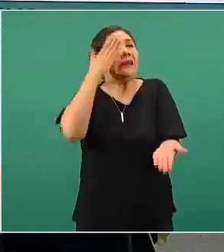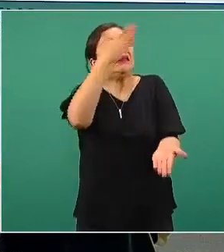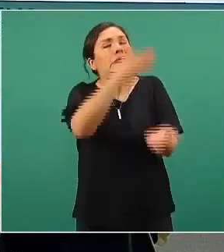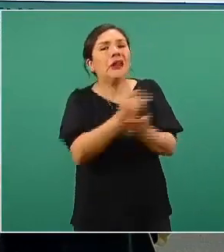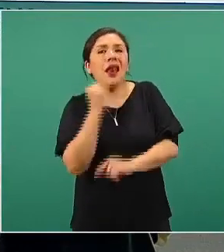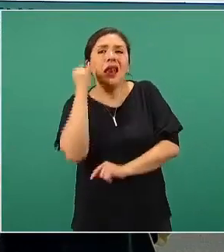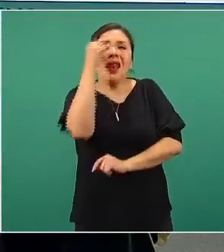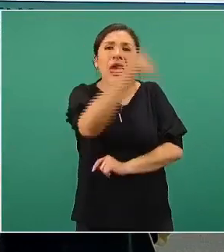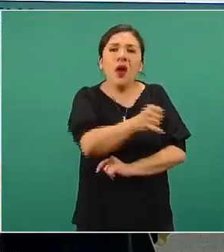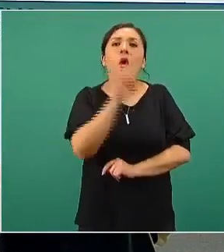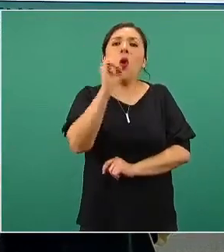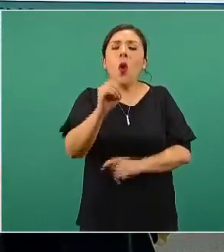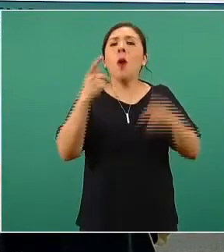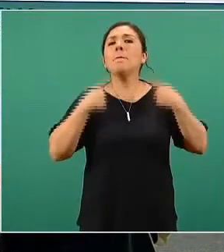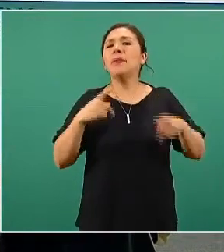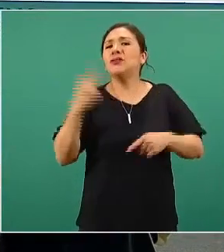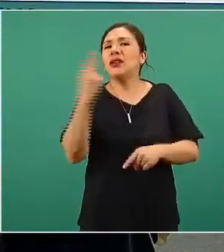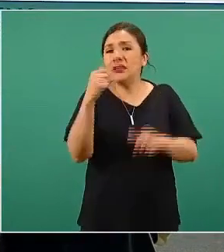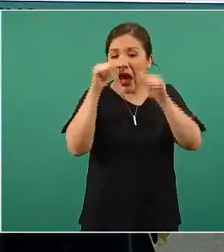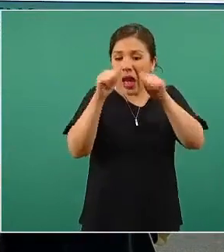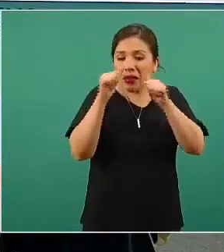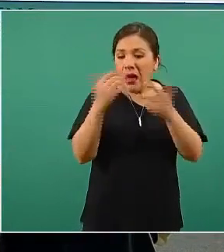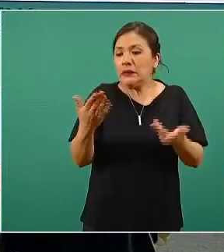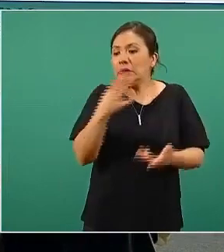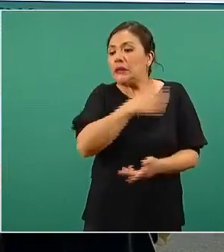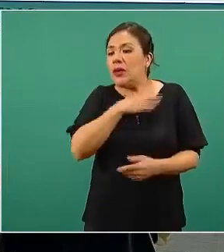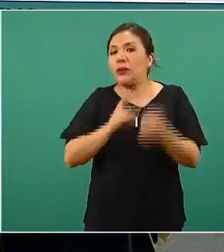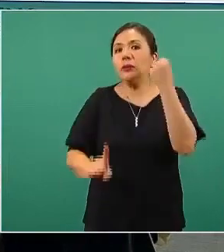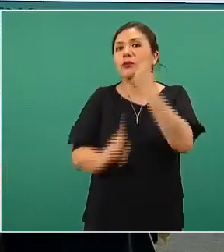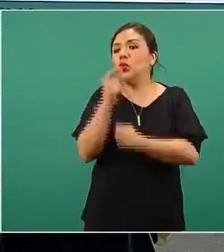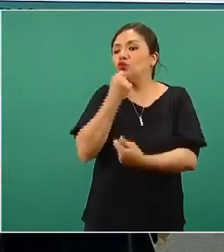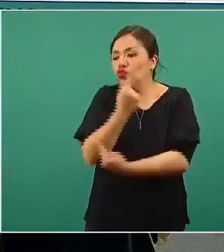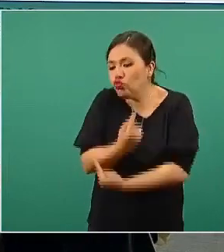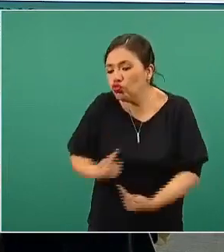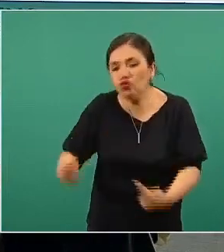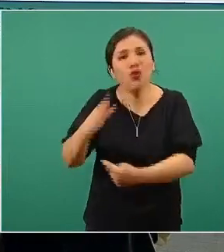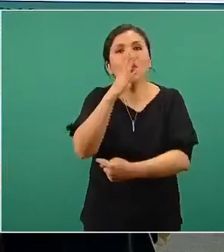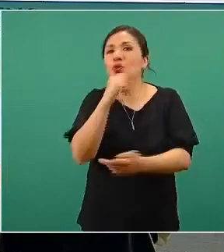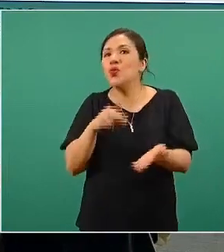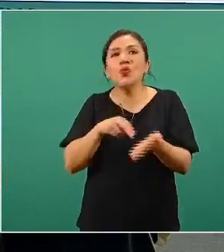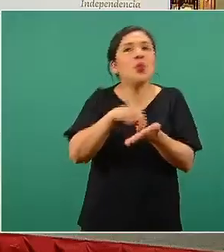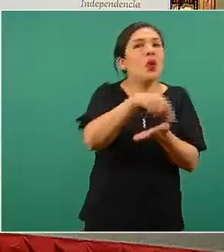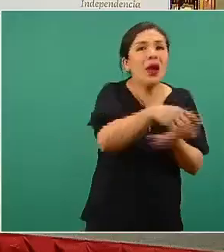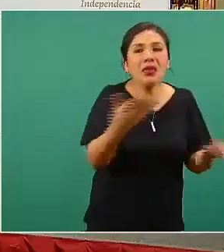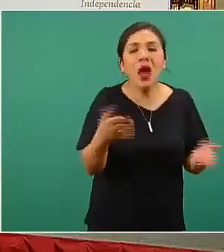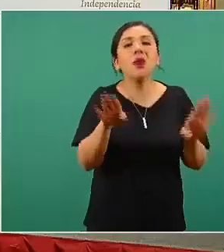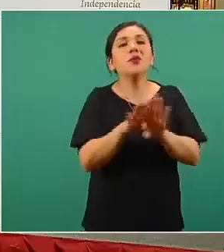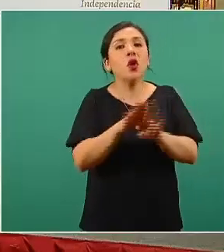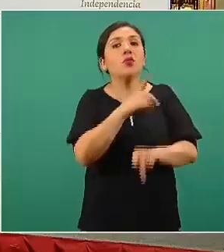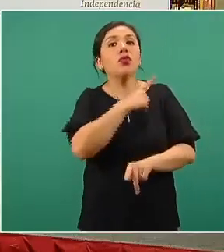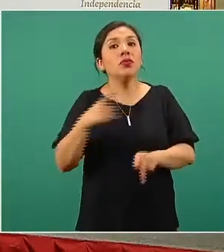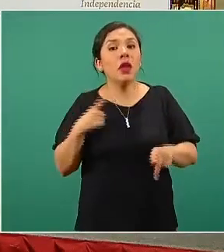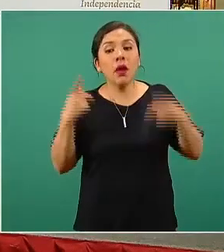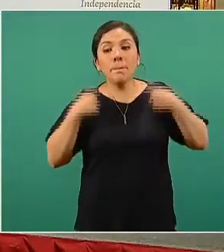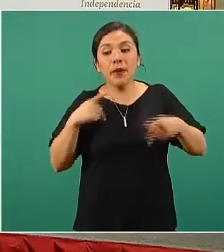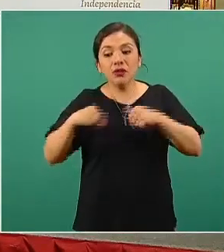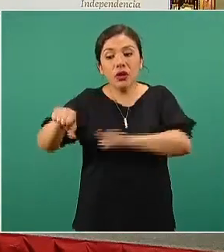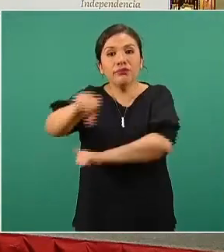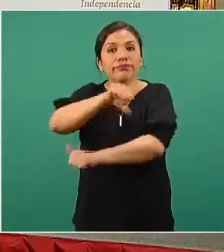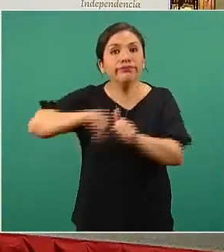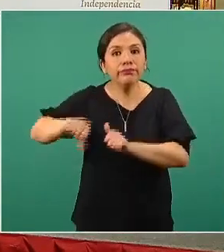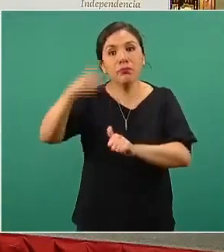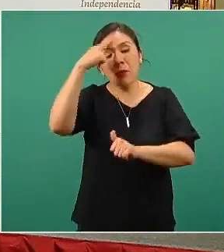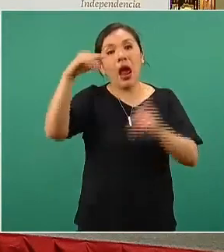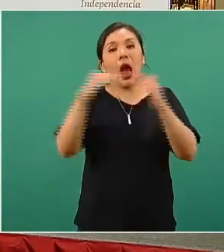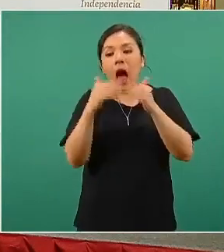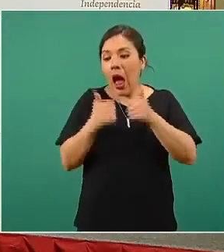necesitan atender, por ejemplo, a hijos pequeños, niñas pequeñas, y entonces tienen que tener relevos en el núcleo